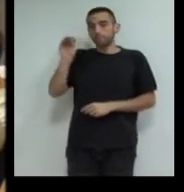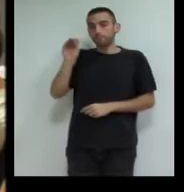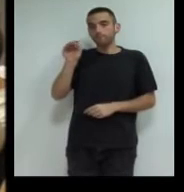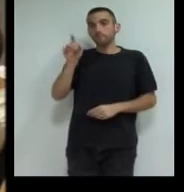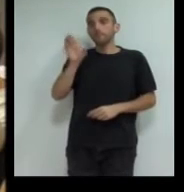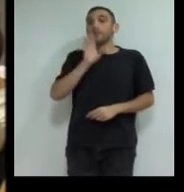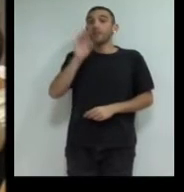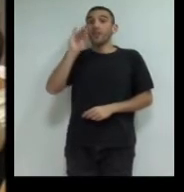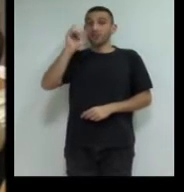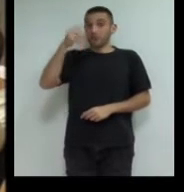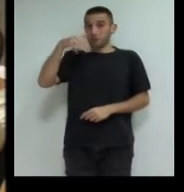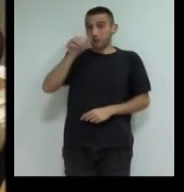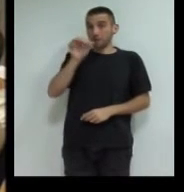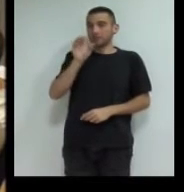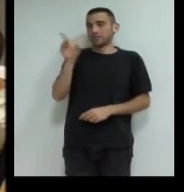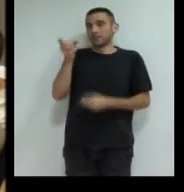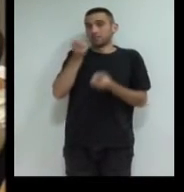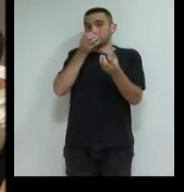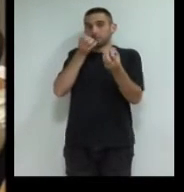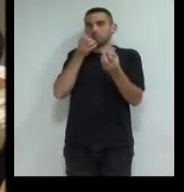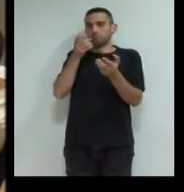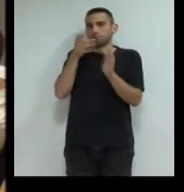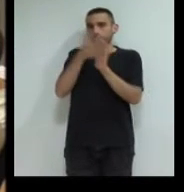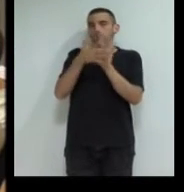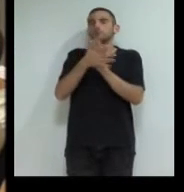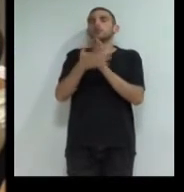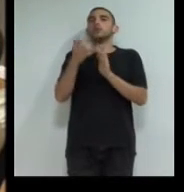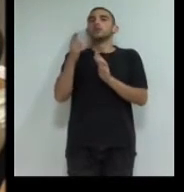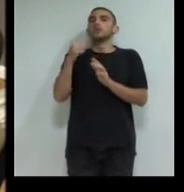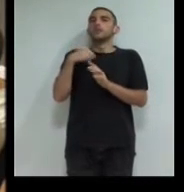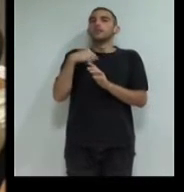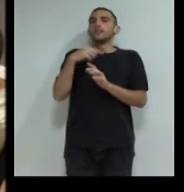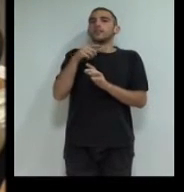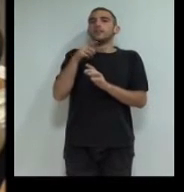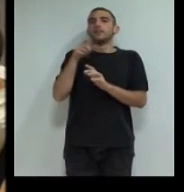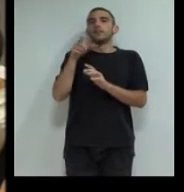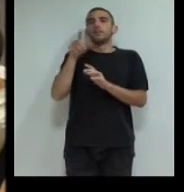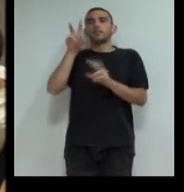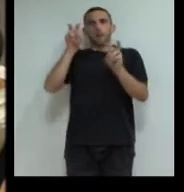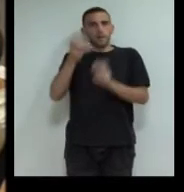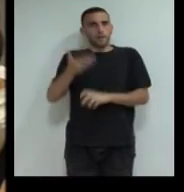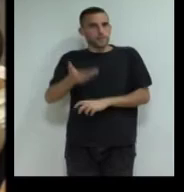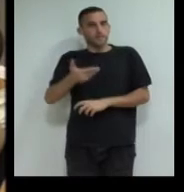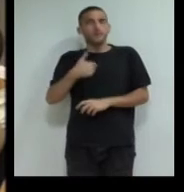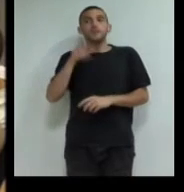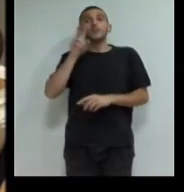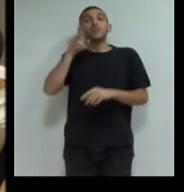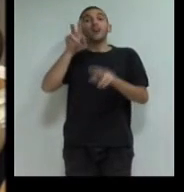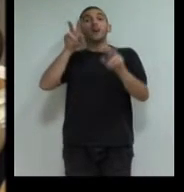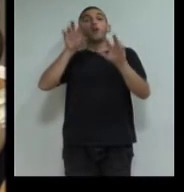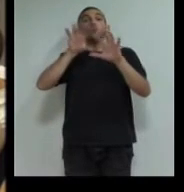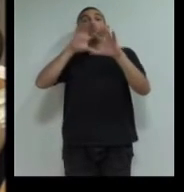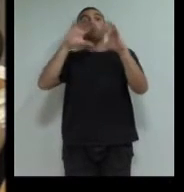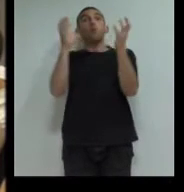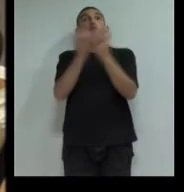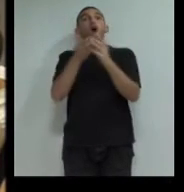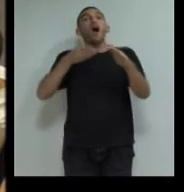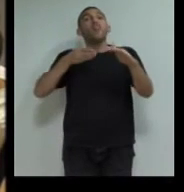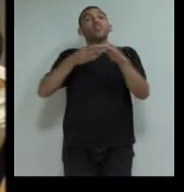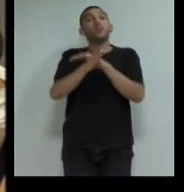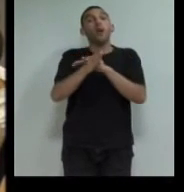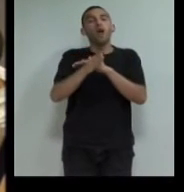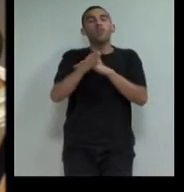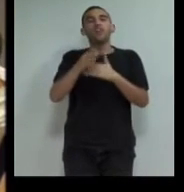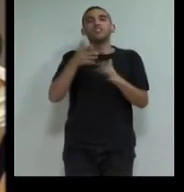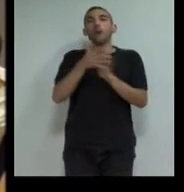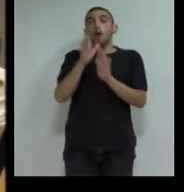comentó Dimas, y me parece que también es un tema para subrayar, tú te has acercado al mundo de la accesibilidad no porque